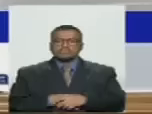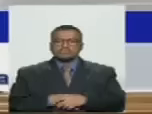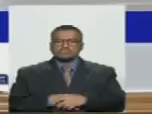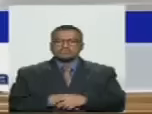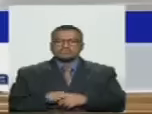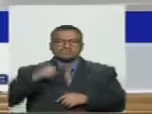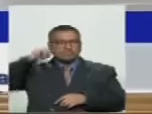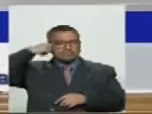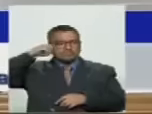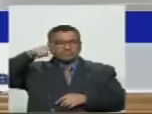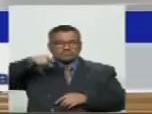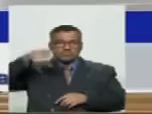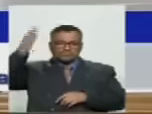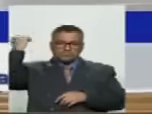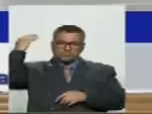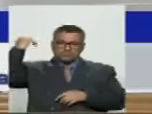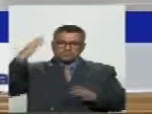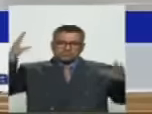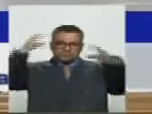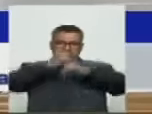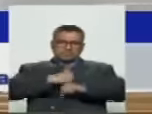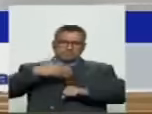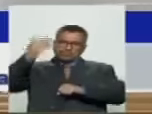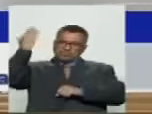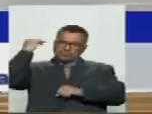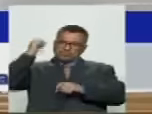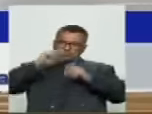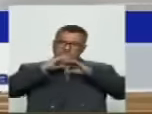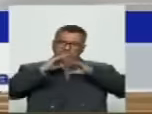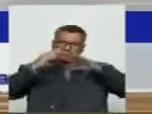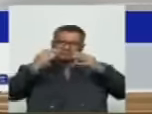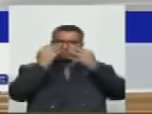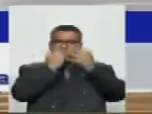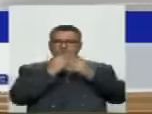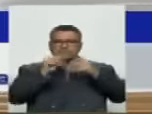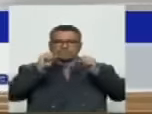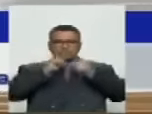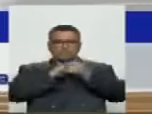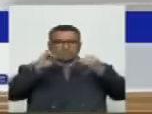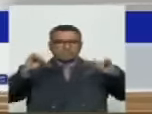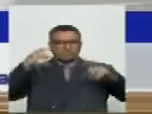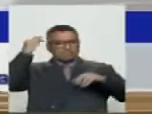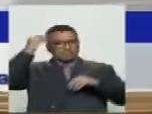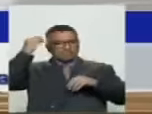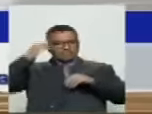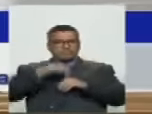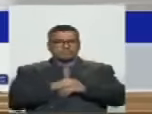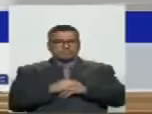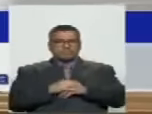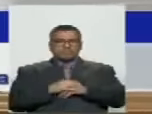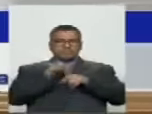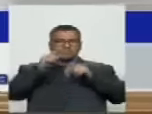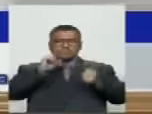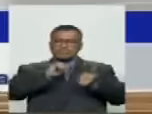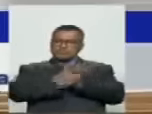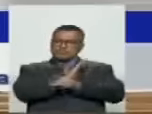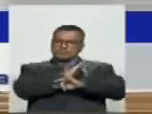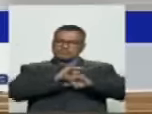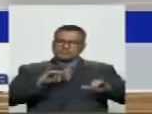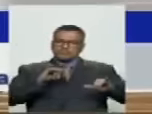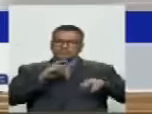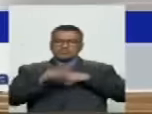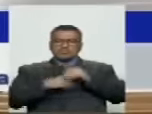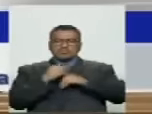Será rememorar, recordar aquella noche los cristales rotos que se proponían exterminar. ¿Qué